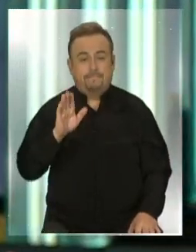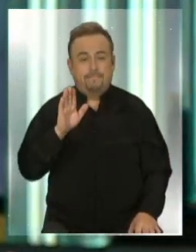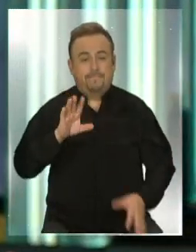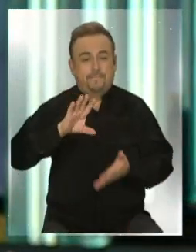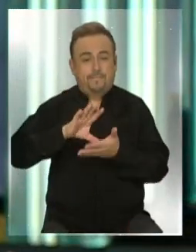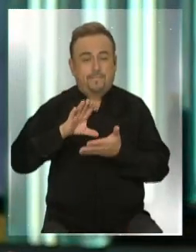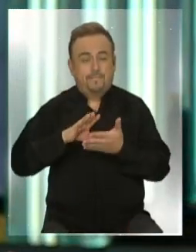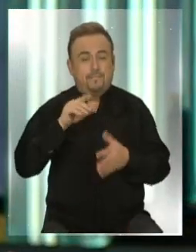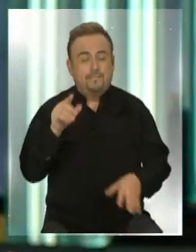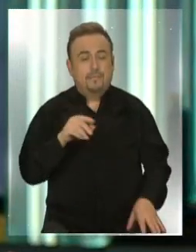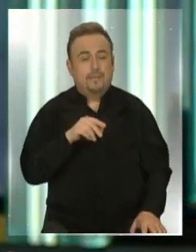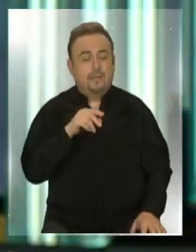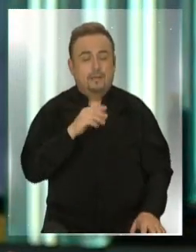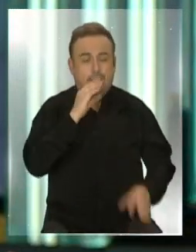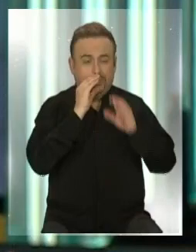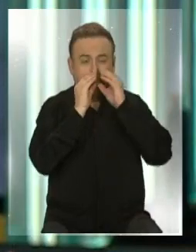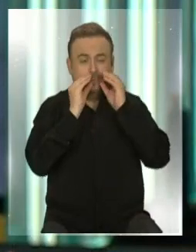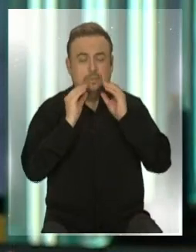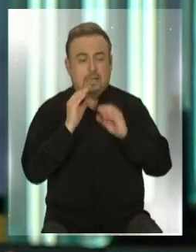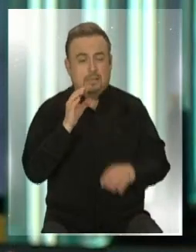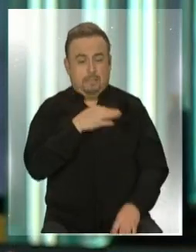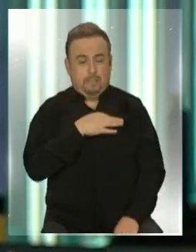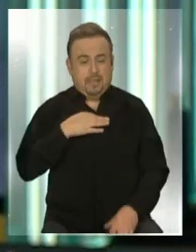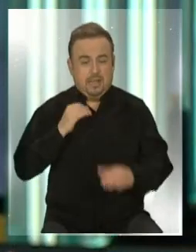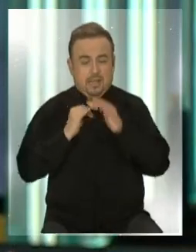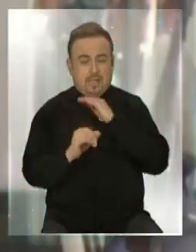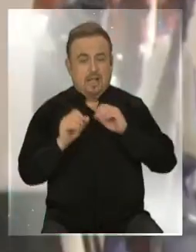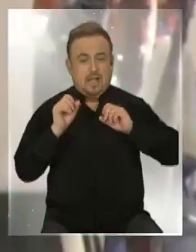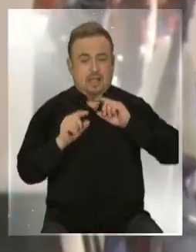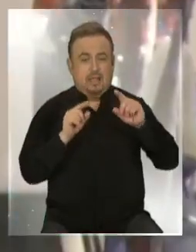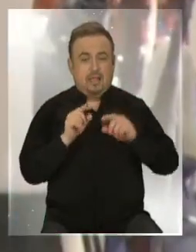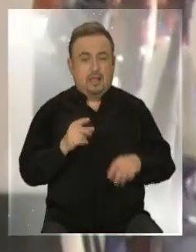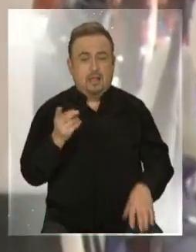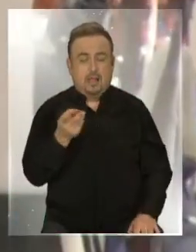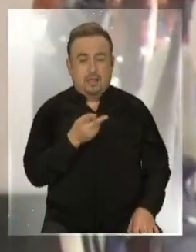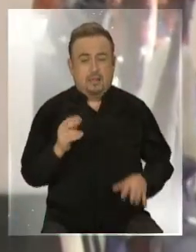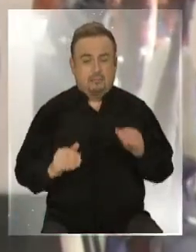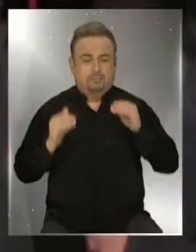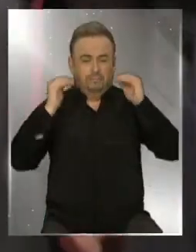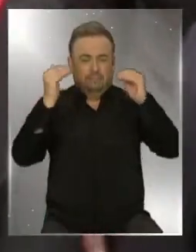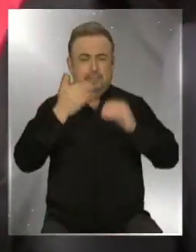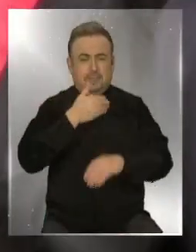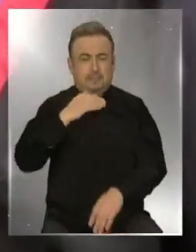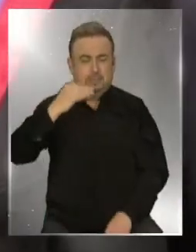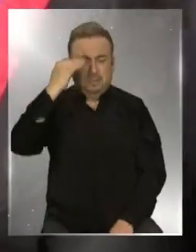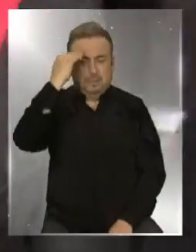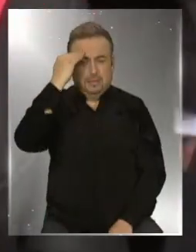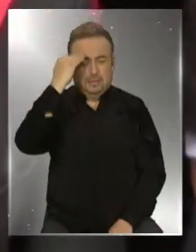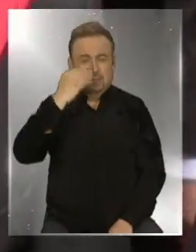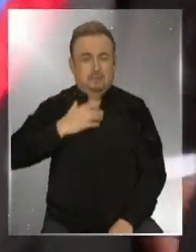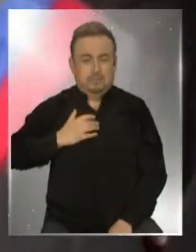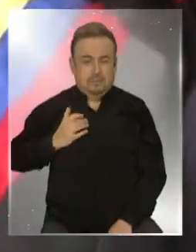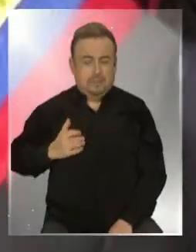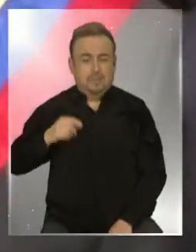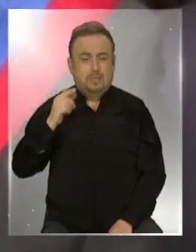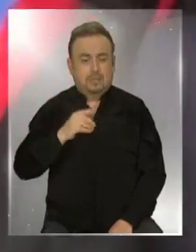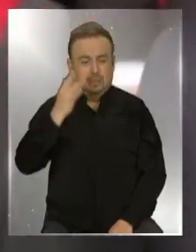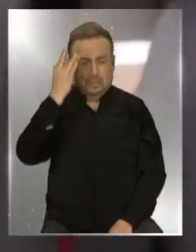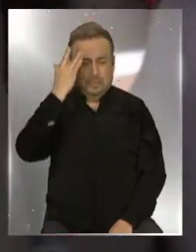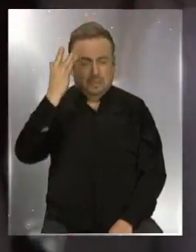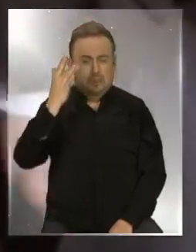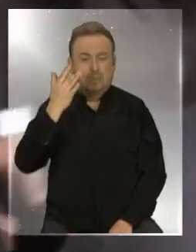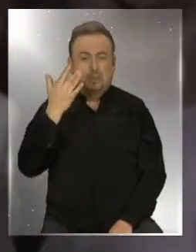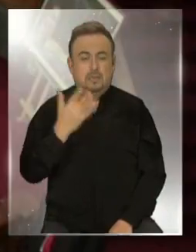país, Nicolás Maduro, sus ministros del Interior y de Defensa, los altos mandos militares, policiales y de